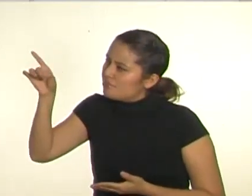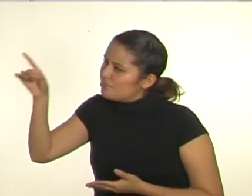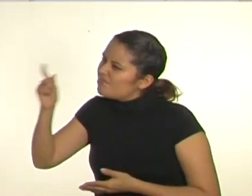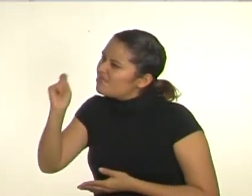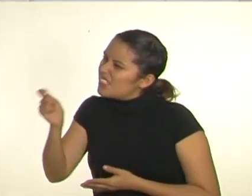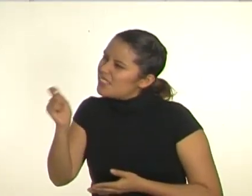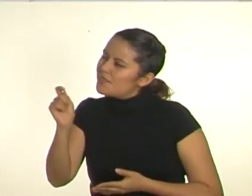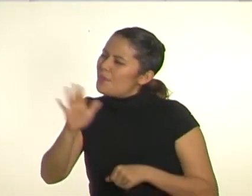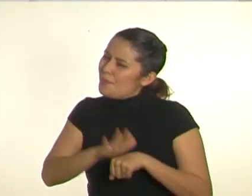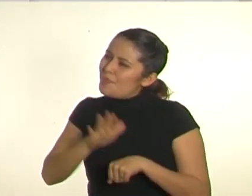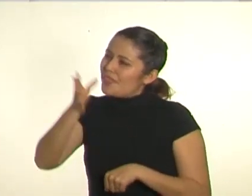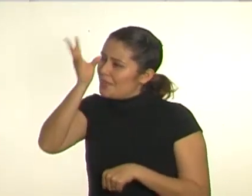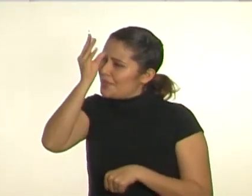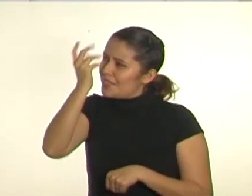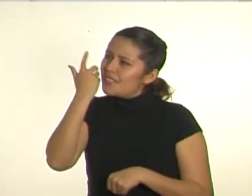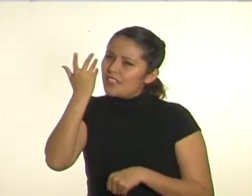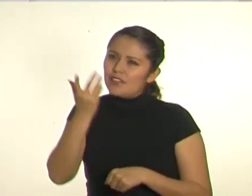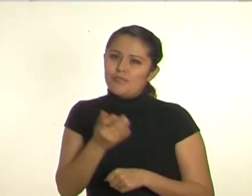signos